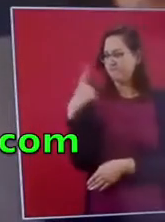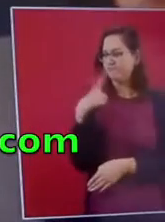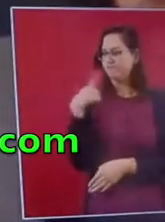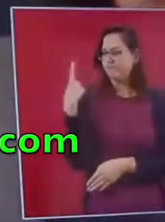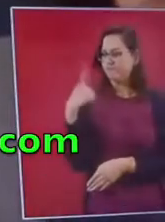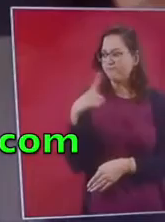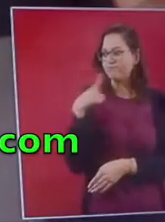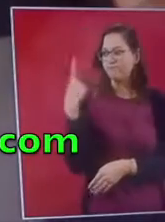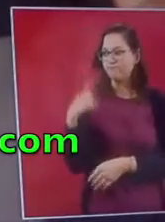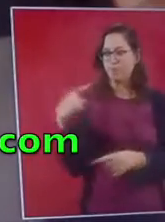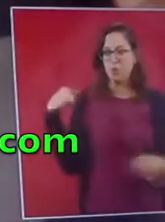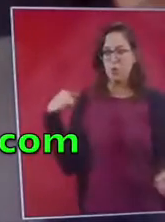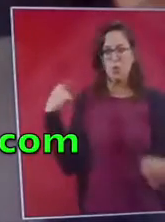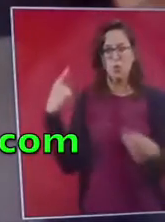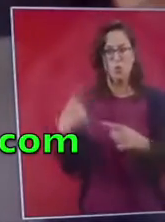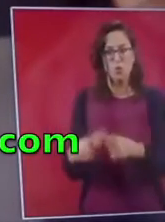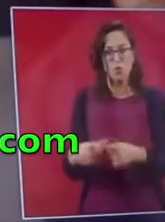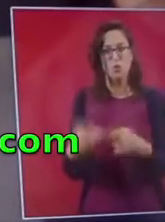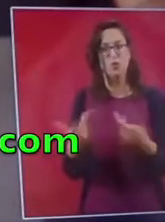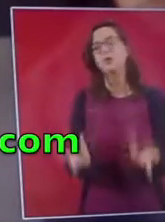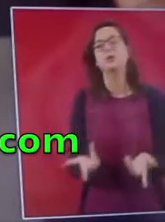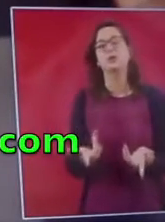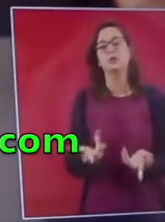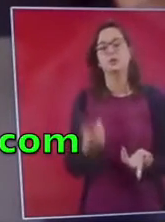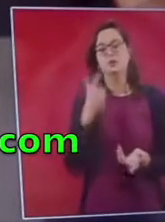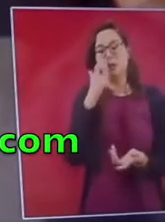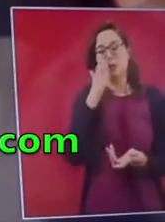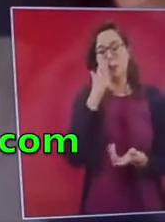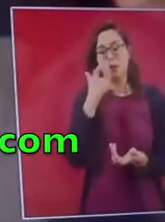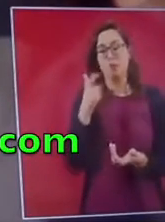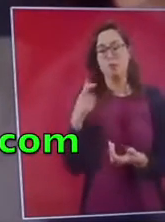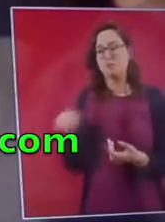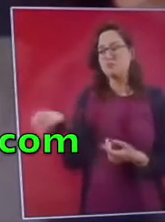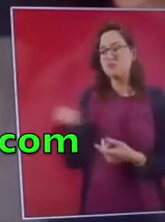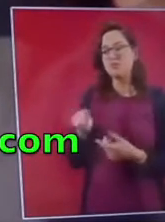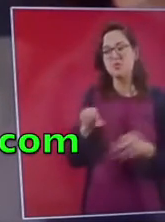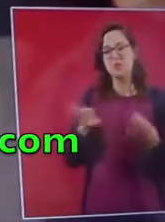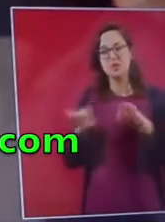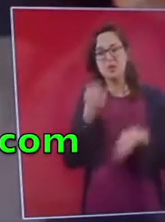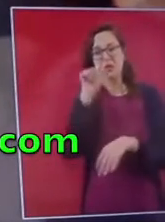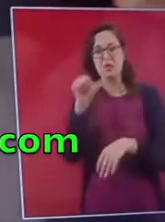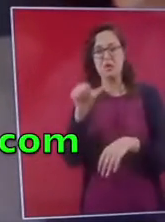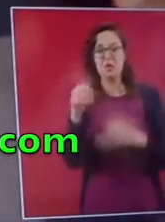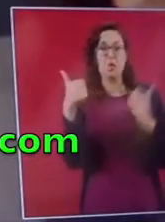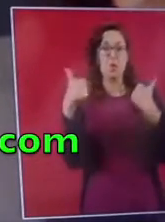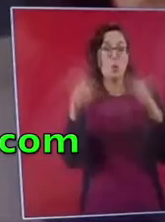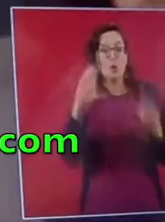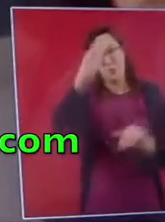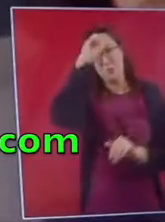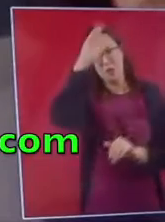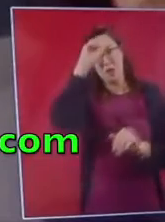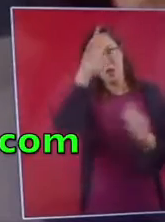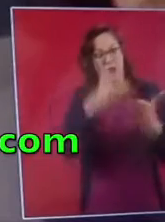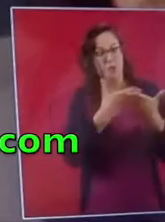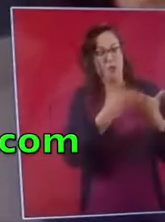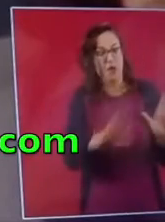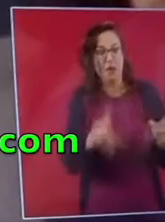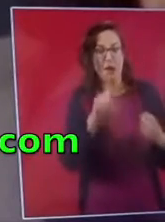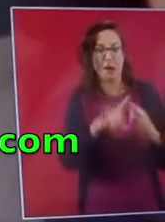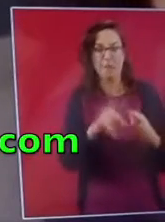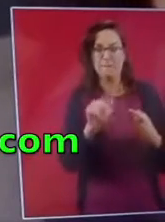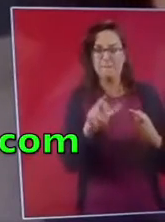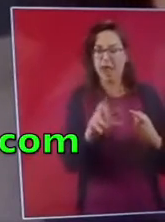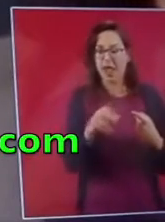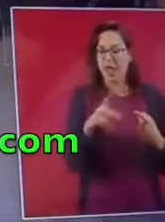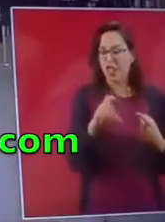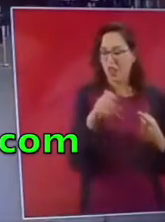y traemos ya caminando bajo los planes que trae la gubernatura, que obviamente vienen a coadyuvar con